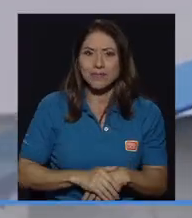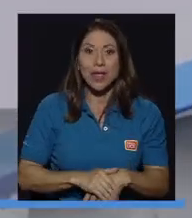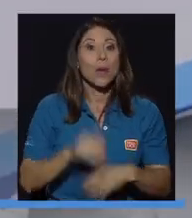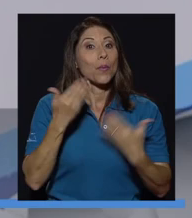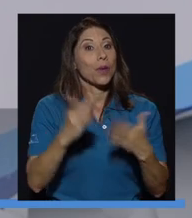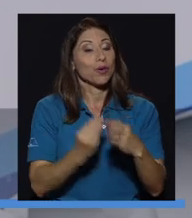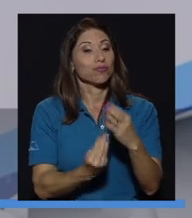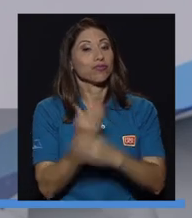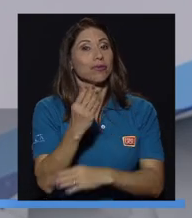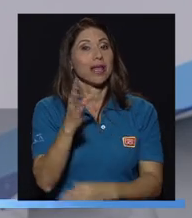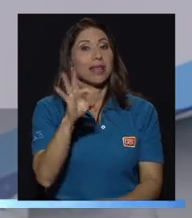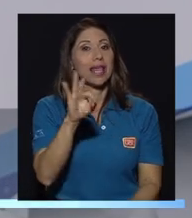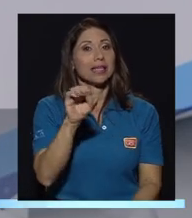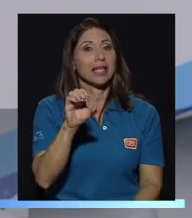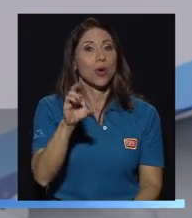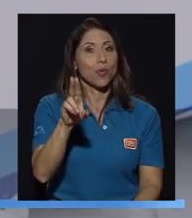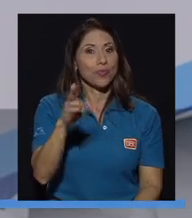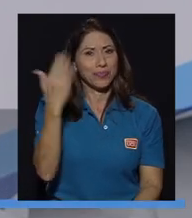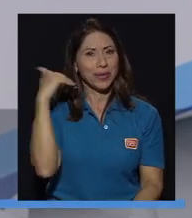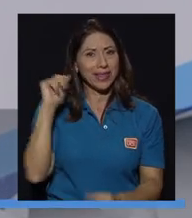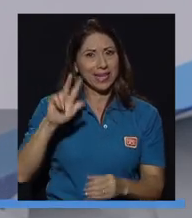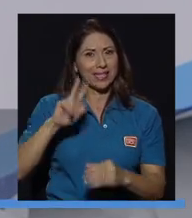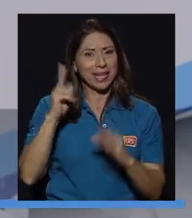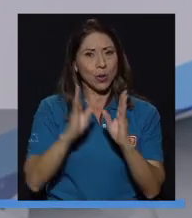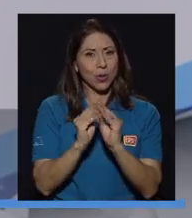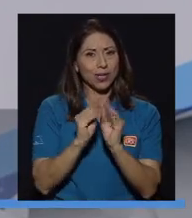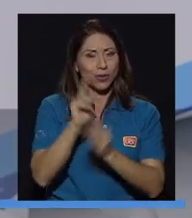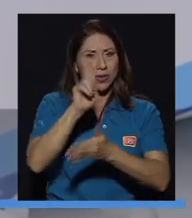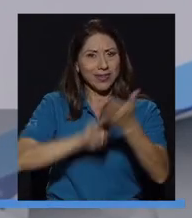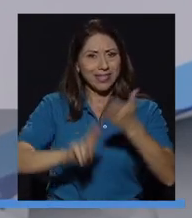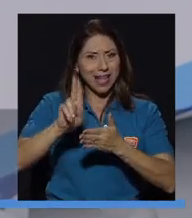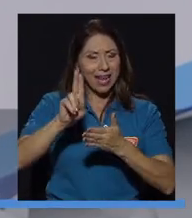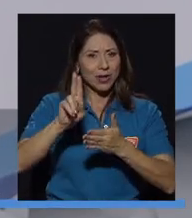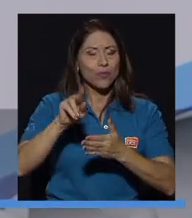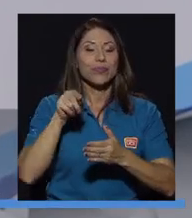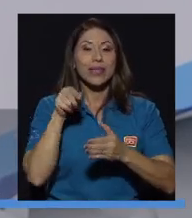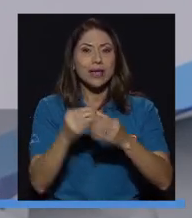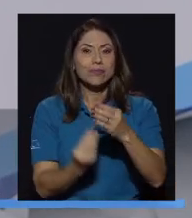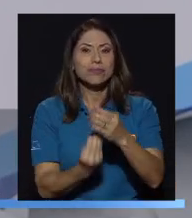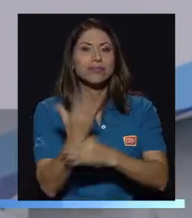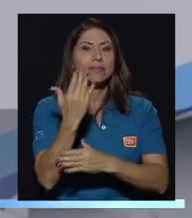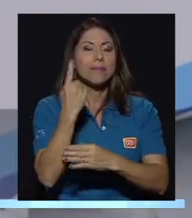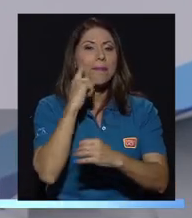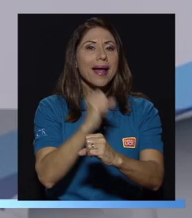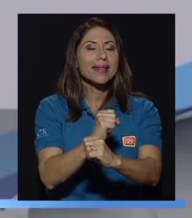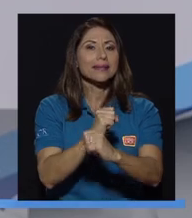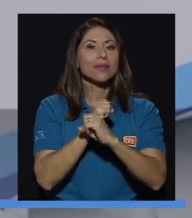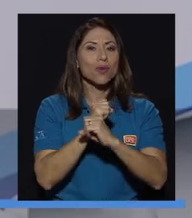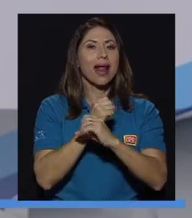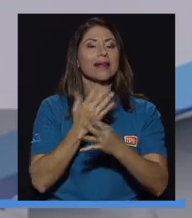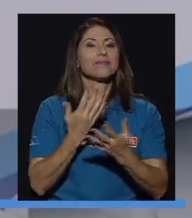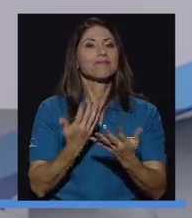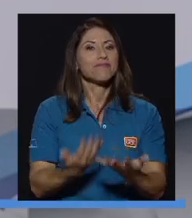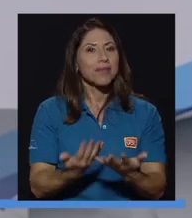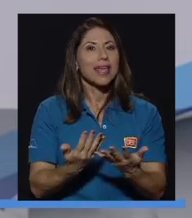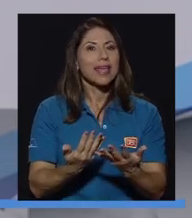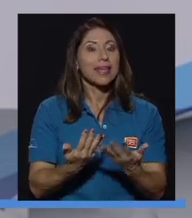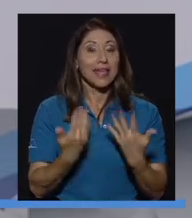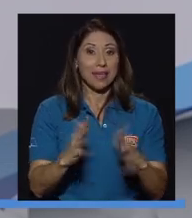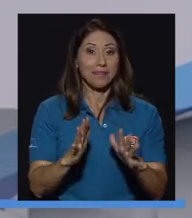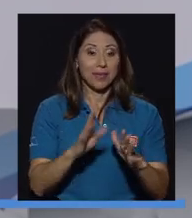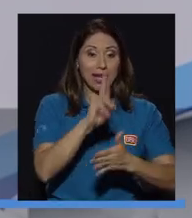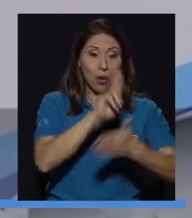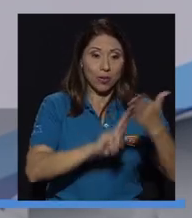creación del tc durante el tercer congreso universitario fue creado para asegurar la vinculación